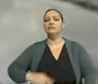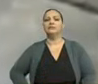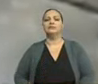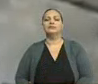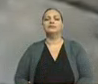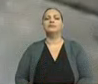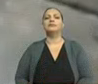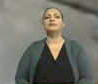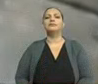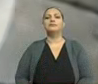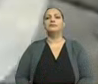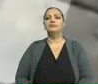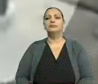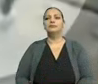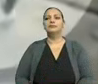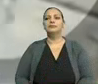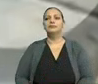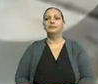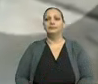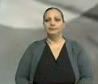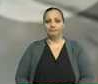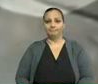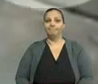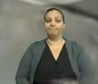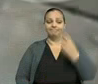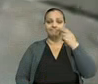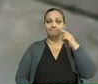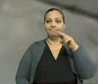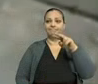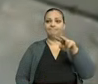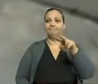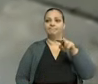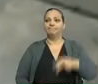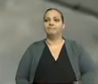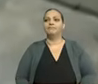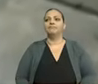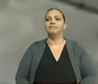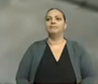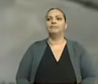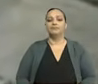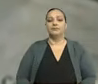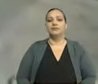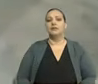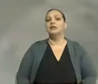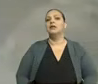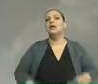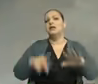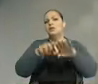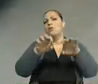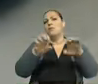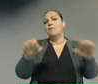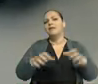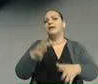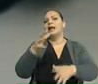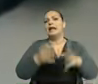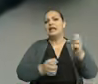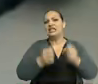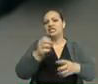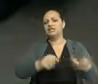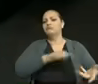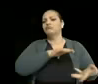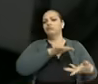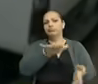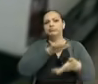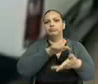En el sitio todos enmascarados, pero los asaltantes en moto. Uno embiste al trabajador de la distribuidora